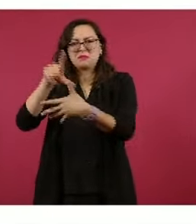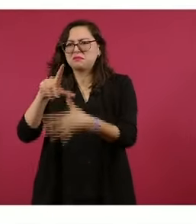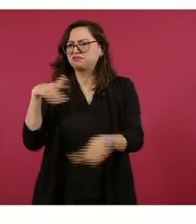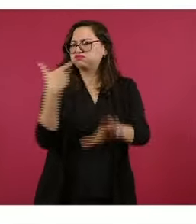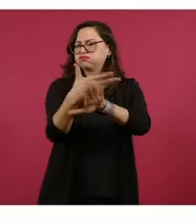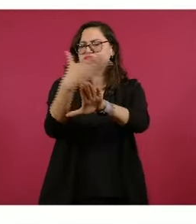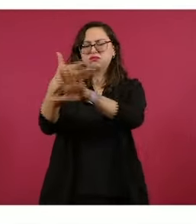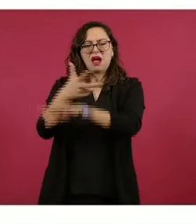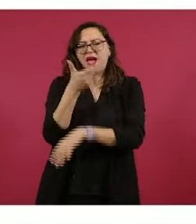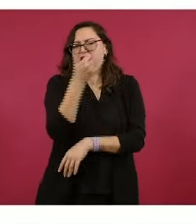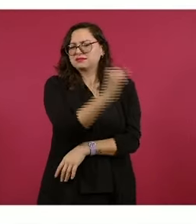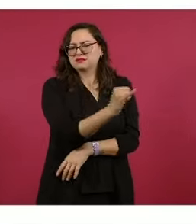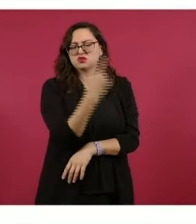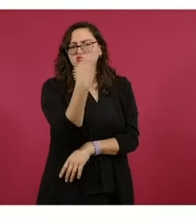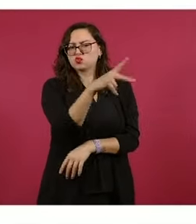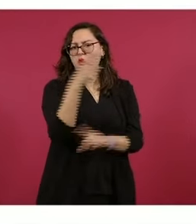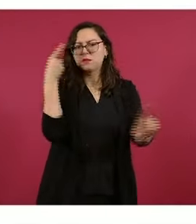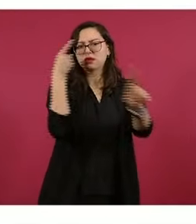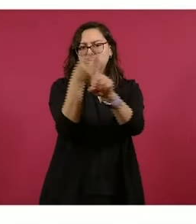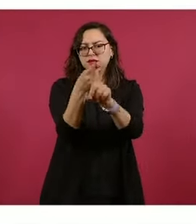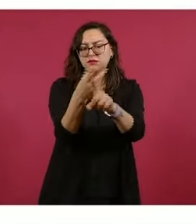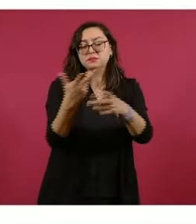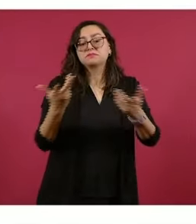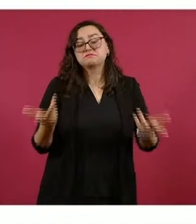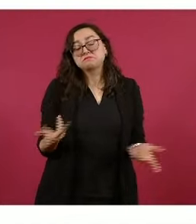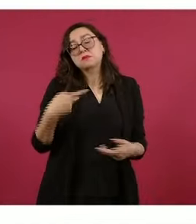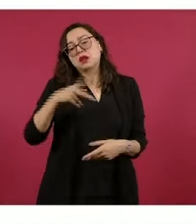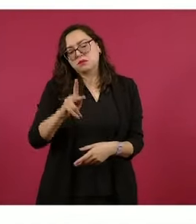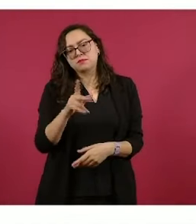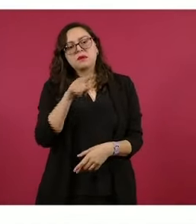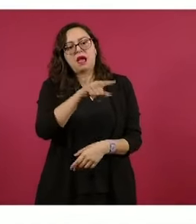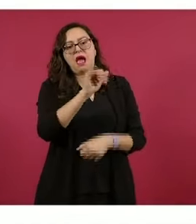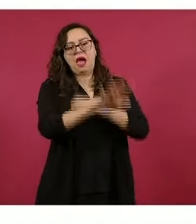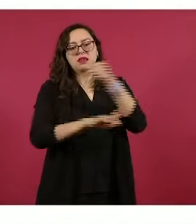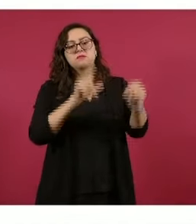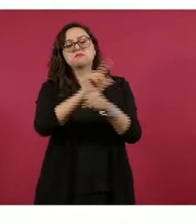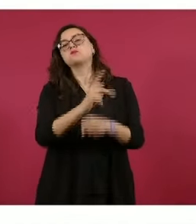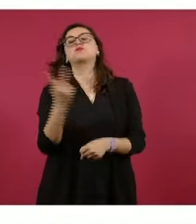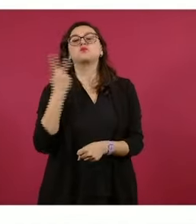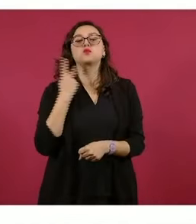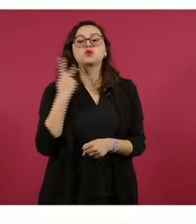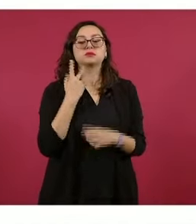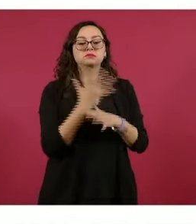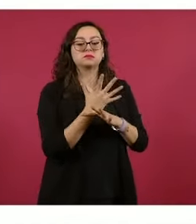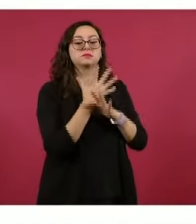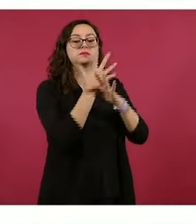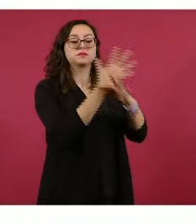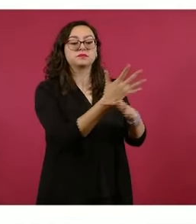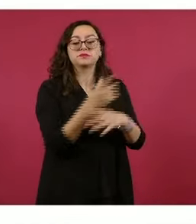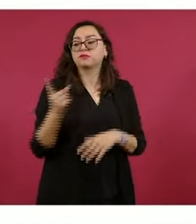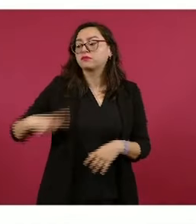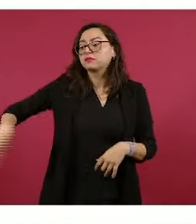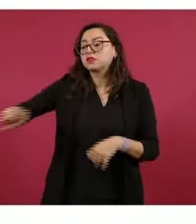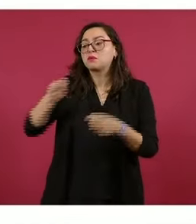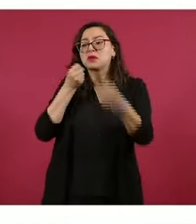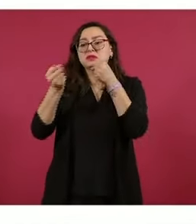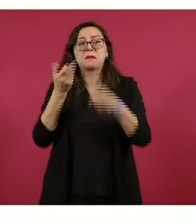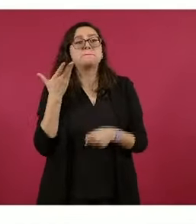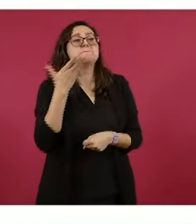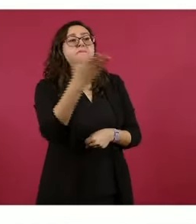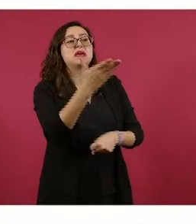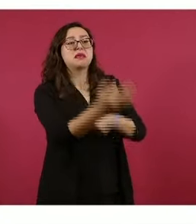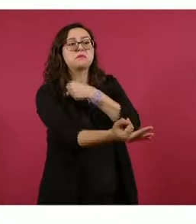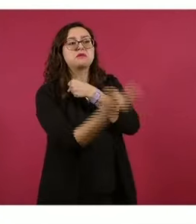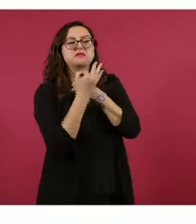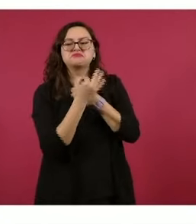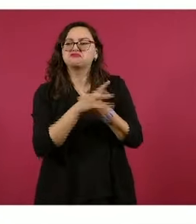que decirlo. Animal Político dice, el número de rechazos a peticiones de ayuda ha aumentado en los últimos